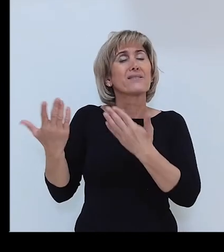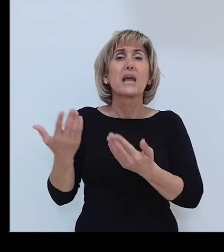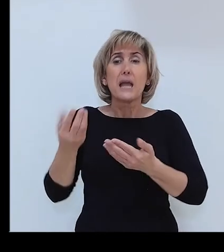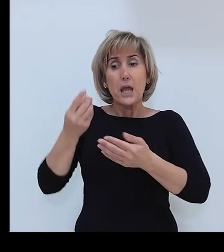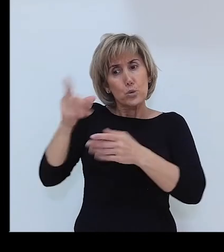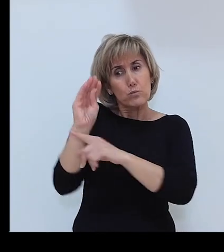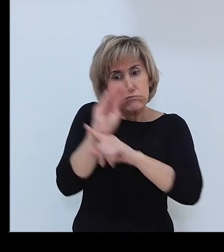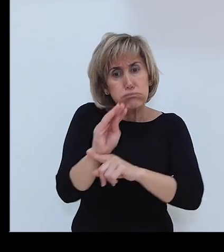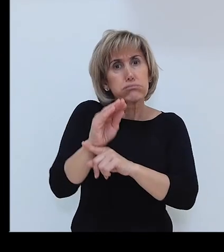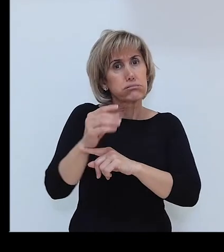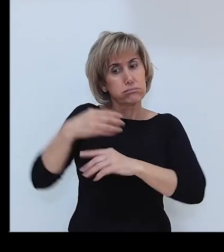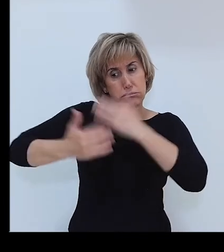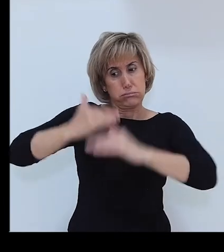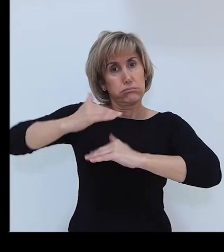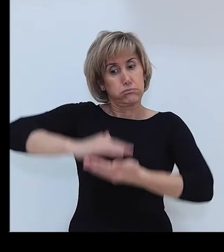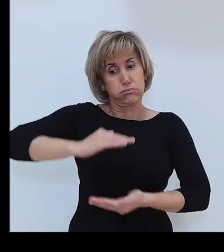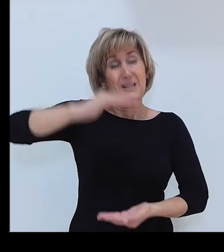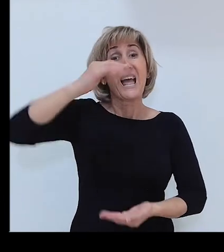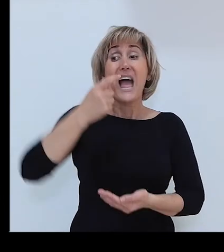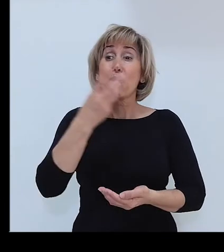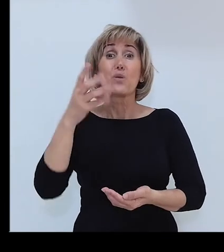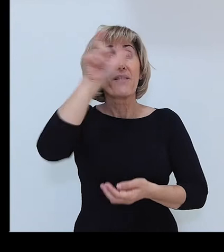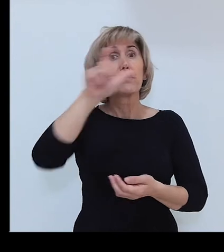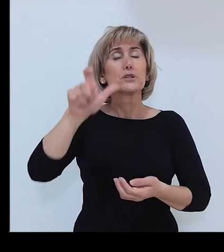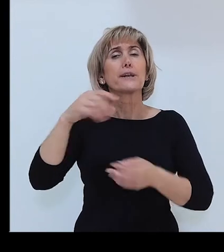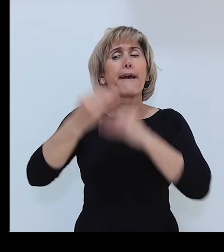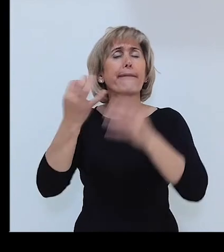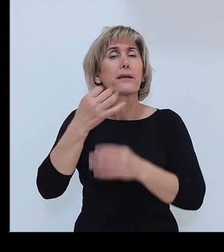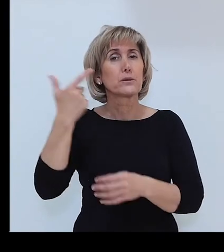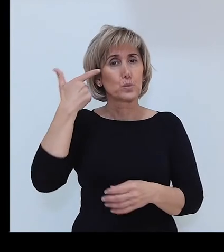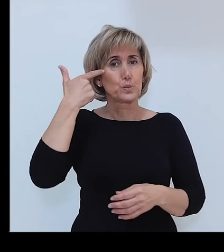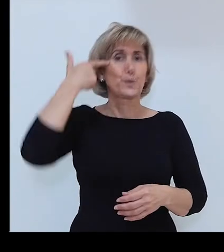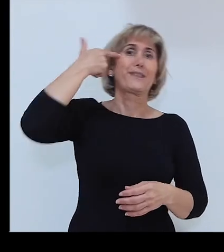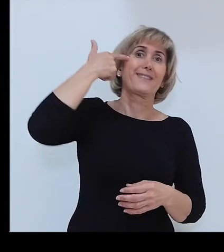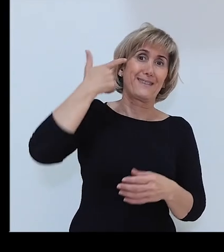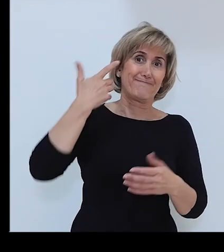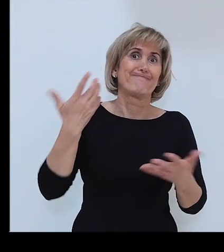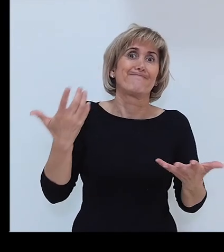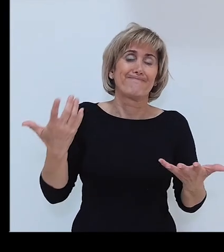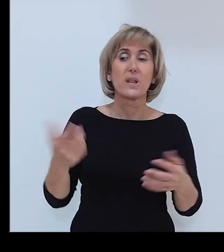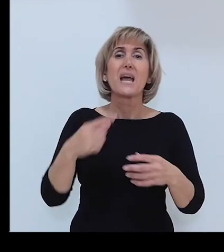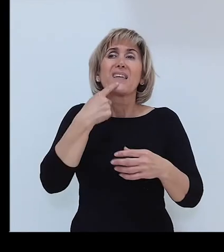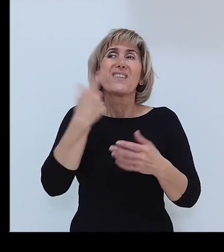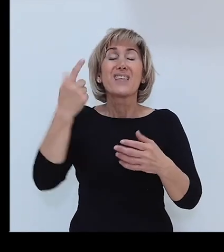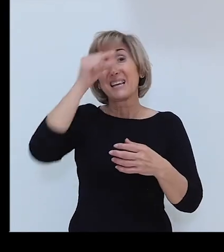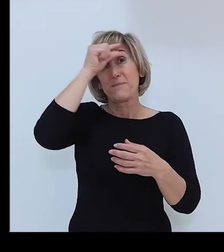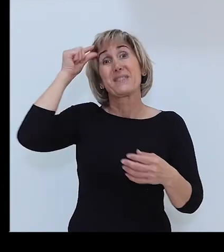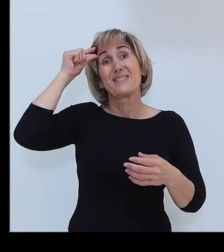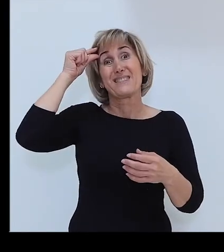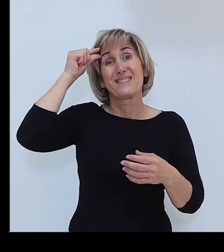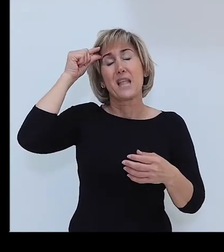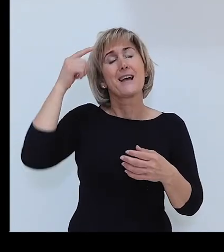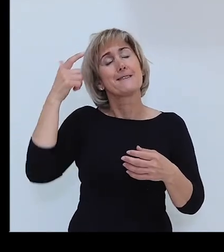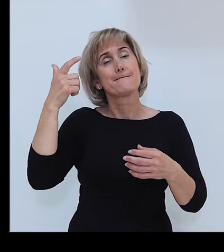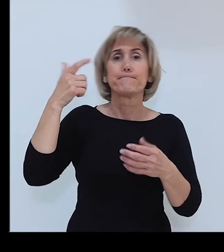personas que han servido, que han sido criados y criadas y que incluso algunas de estas personas se llegan a suicidar